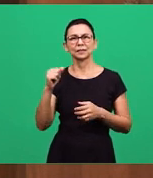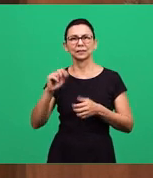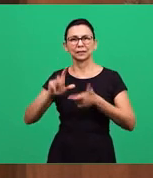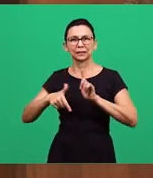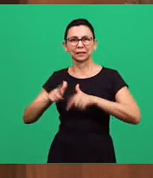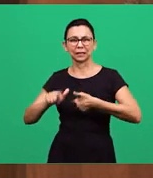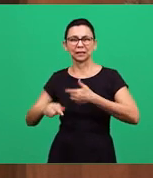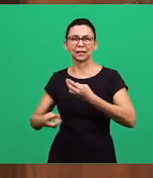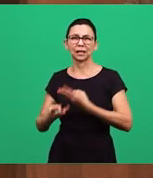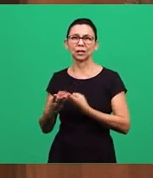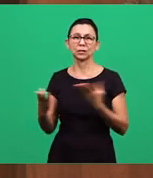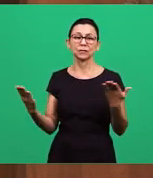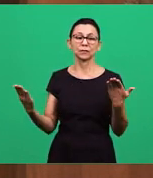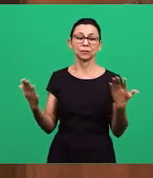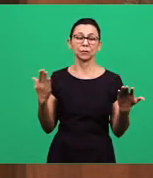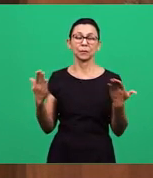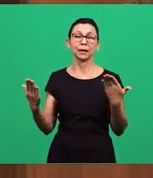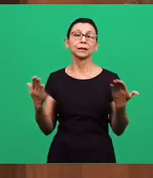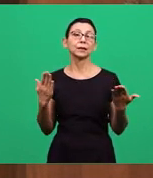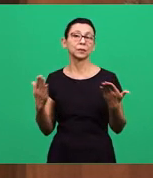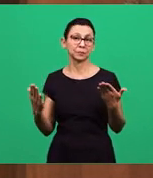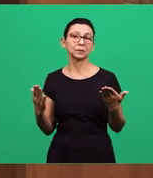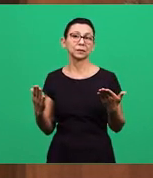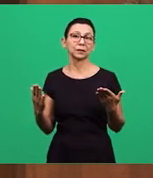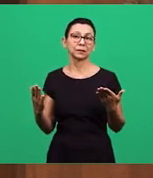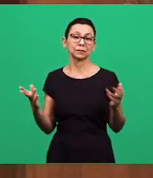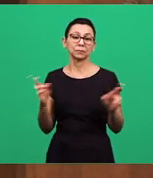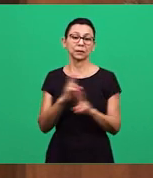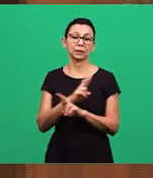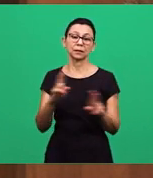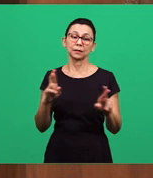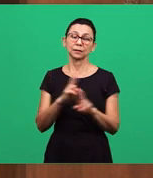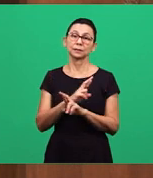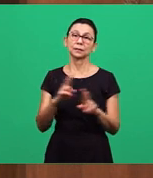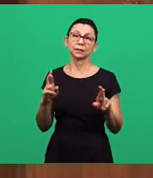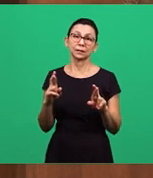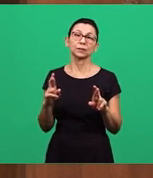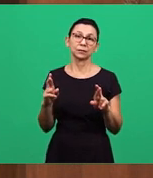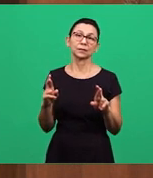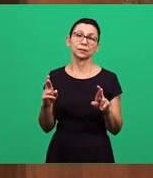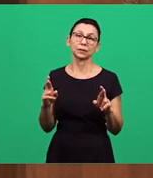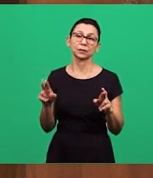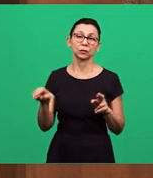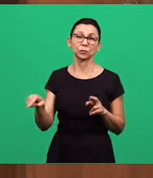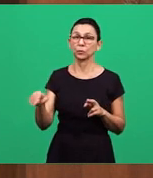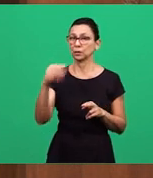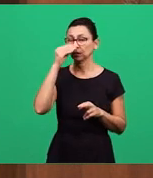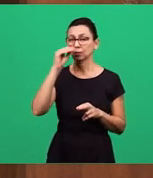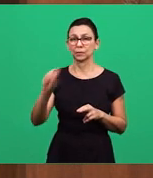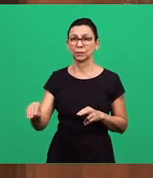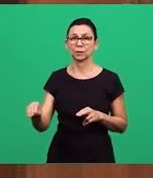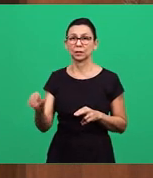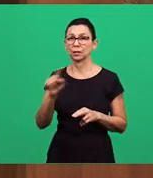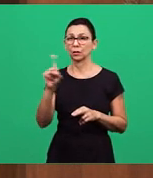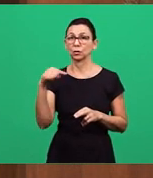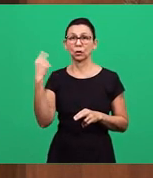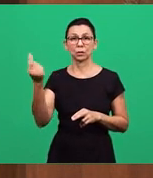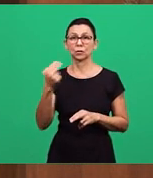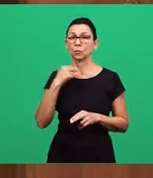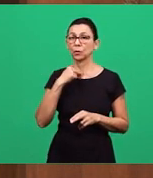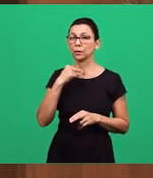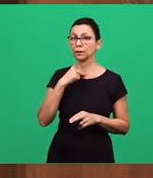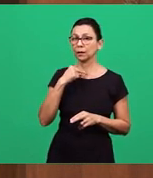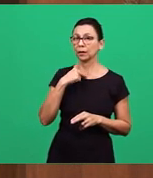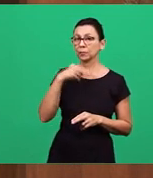semejanza con la iglesia. No podemos dejar a un lado hechos que se dieron con Israel porque ellos notifican